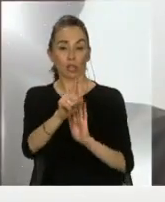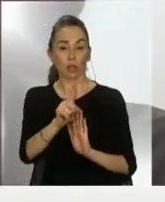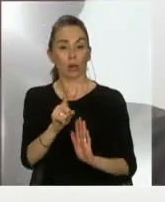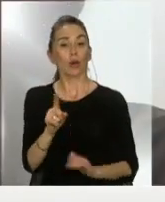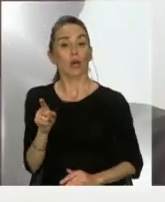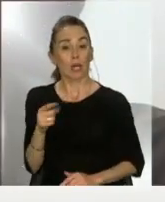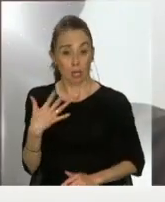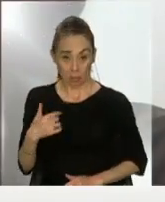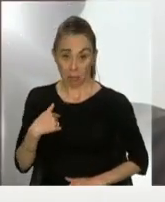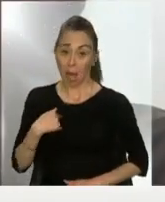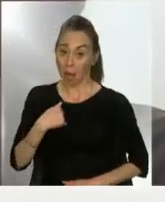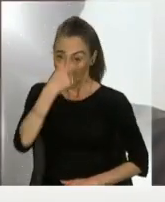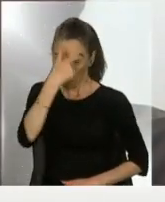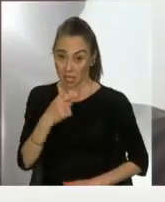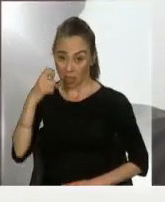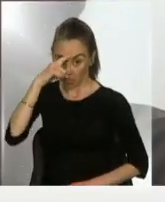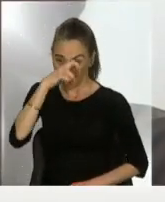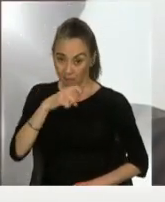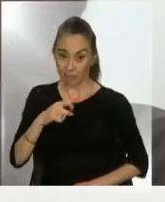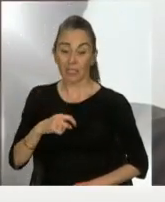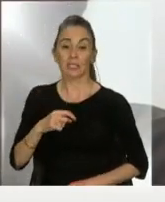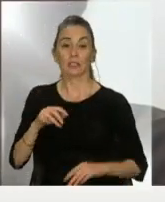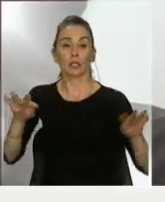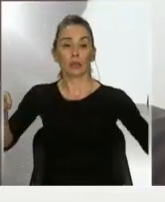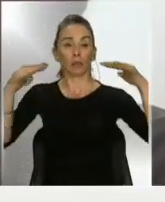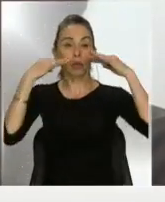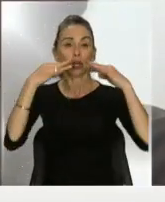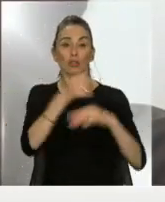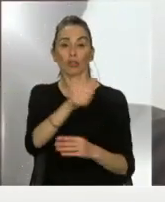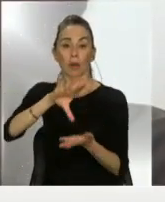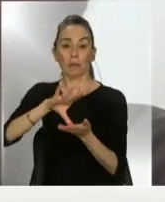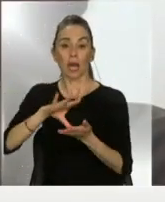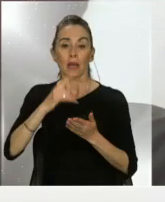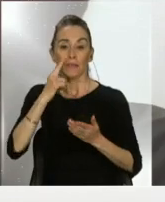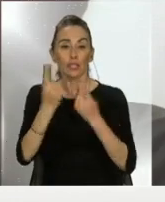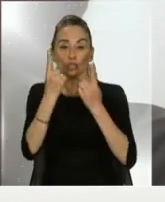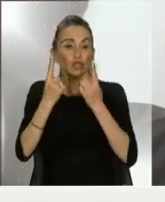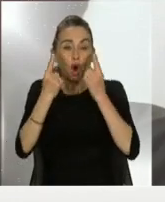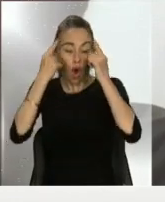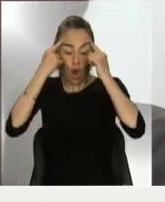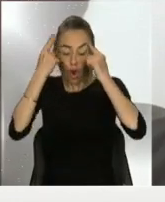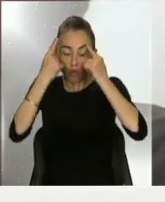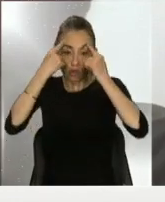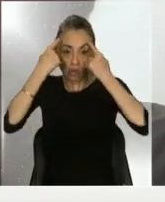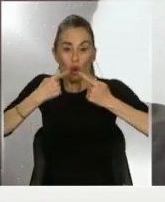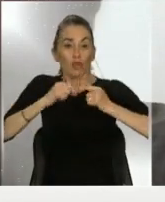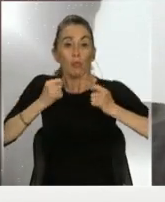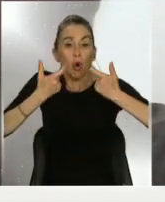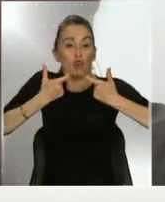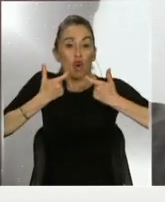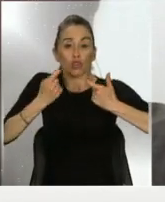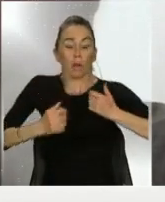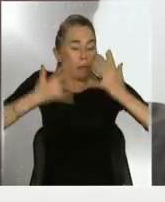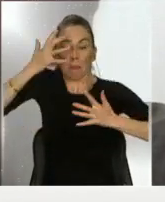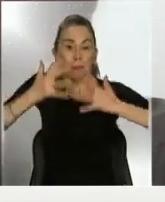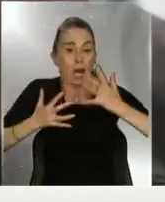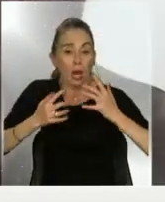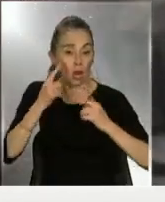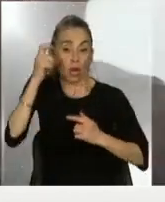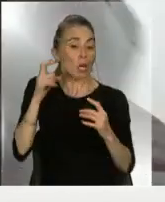mí, créeme que es súper difícil salir delante de todo el país con estos tics, con estos gestos que no los puedo controlar, pero...